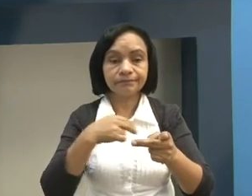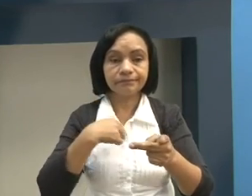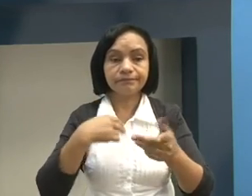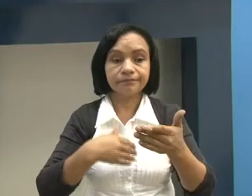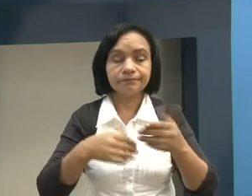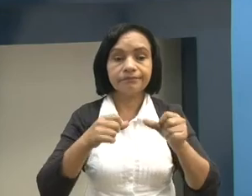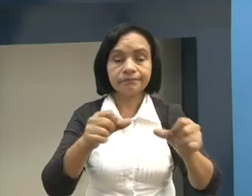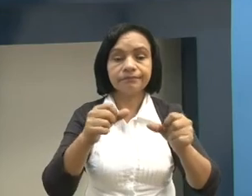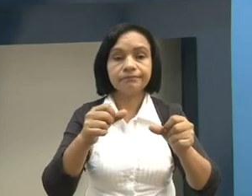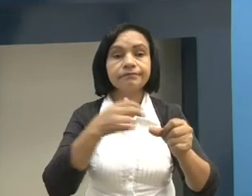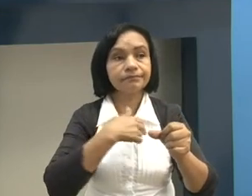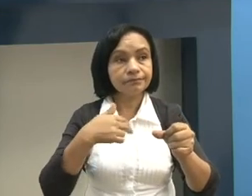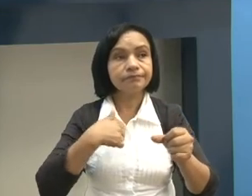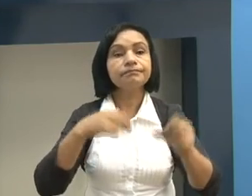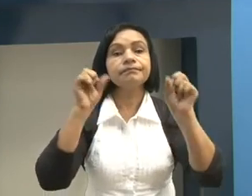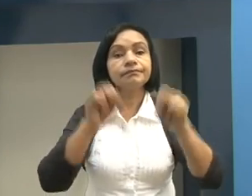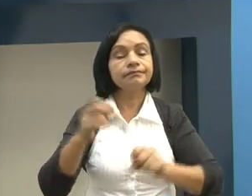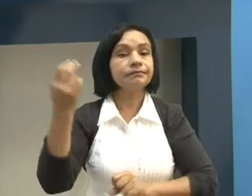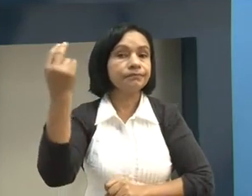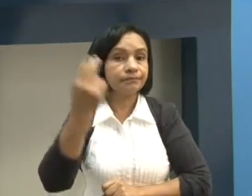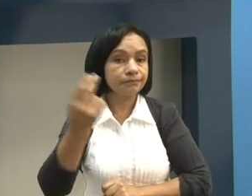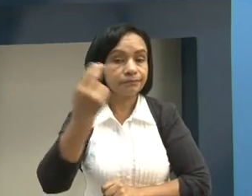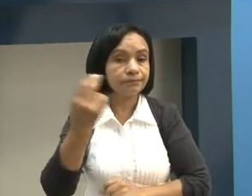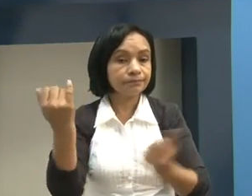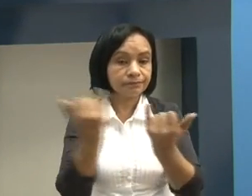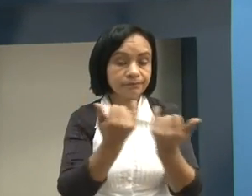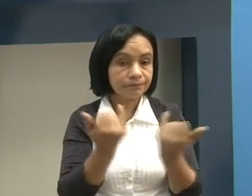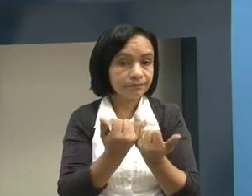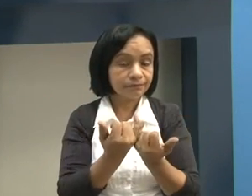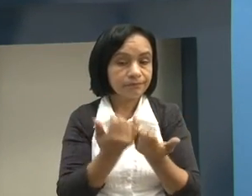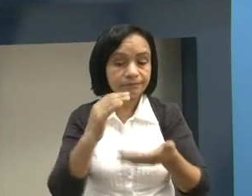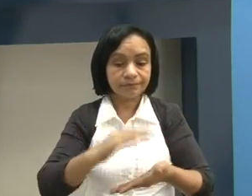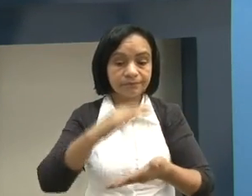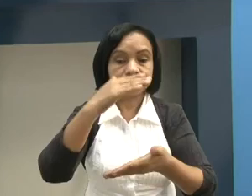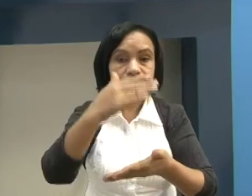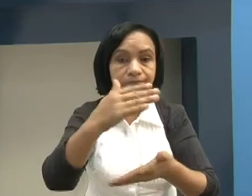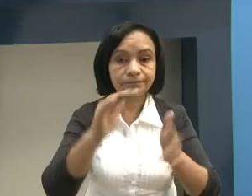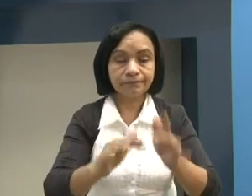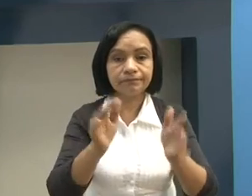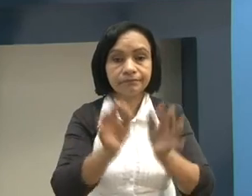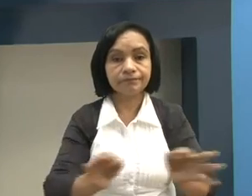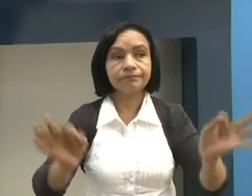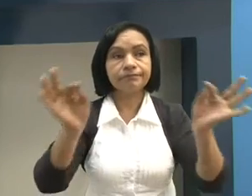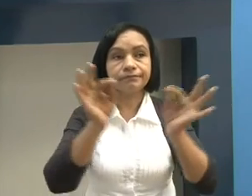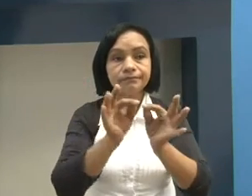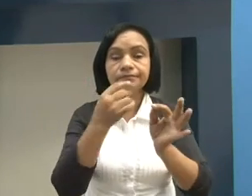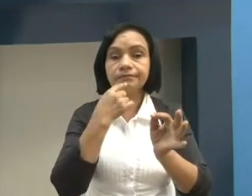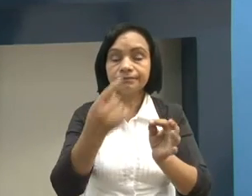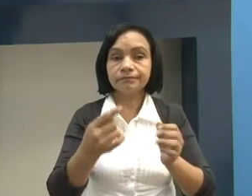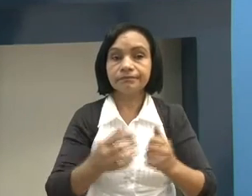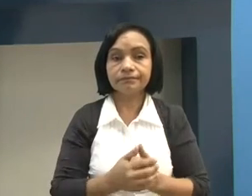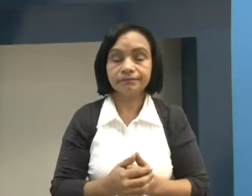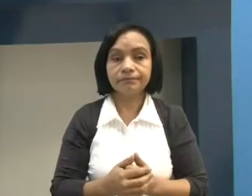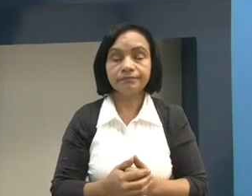Es lo contrario, ponerla al alcance para que la utilicen. Entonces lo mismo es la computadora. Y aquí hay un elemento que sería interesante,